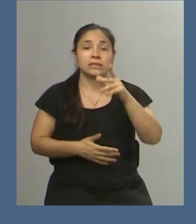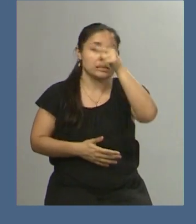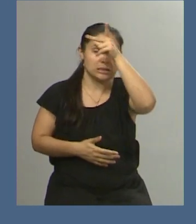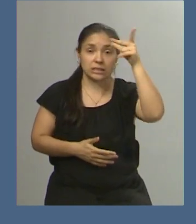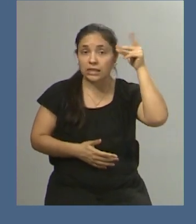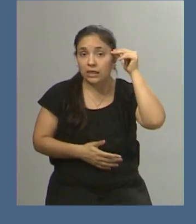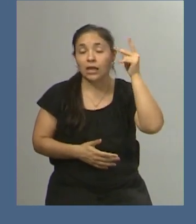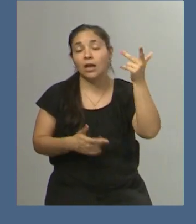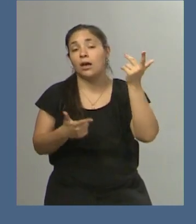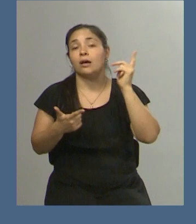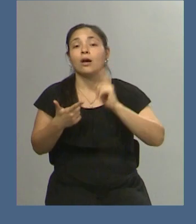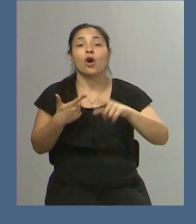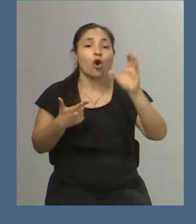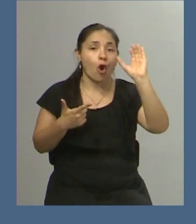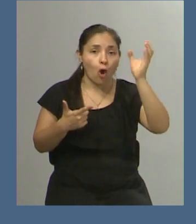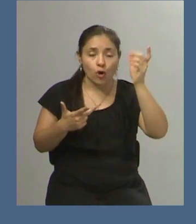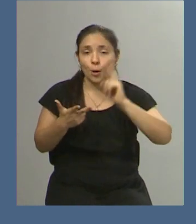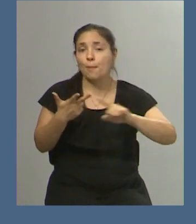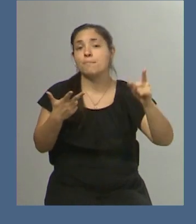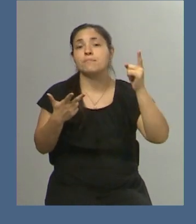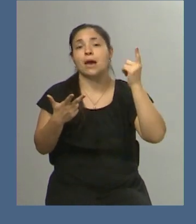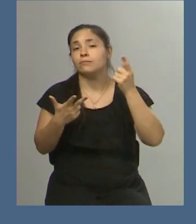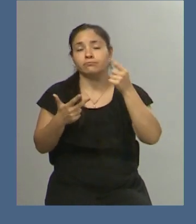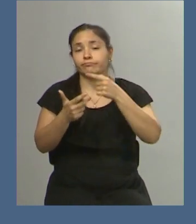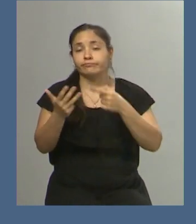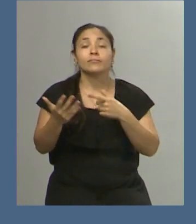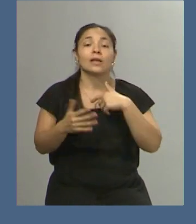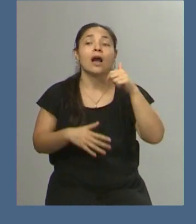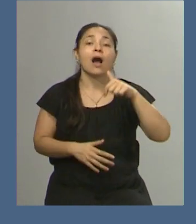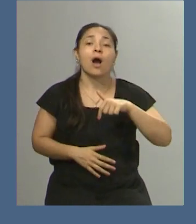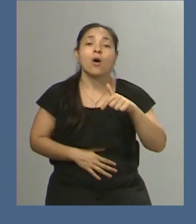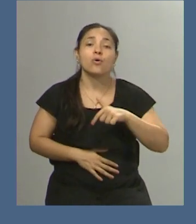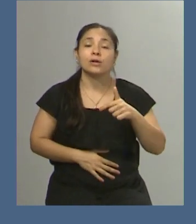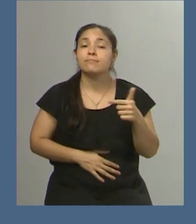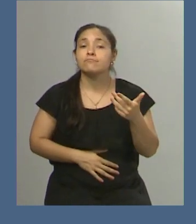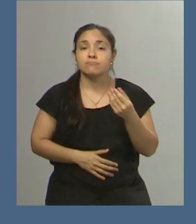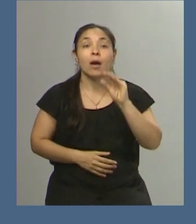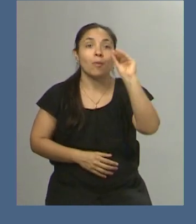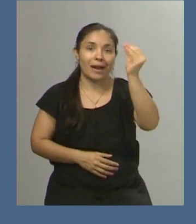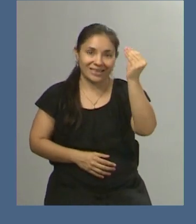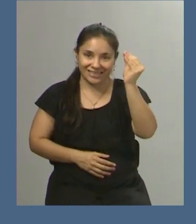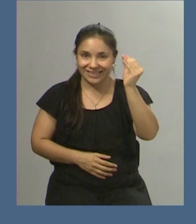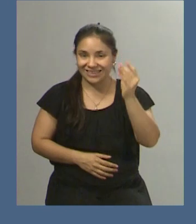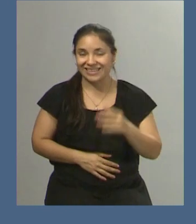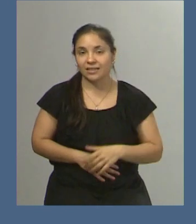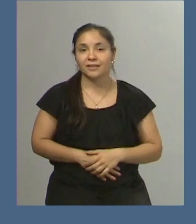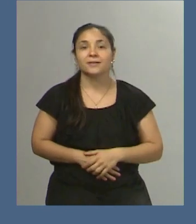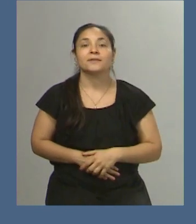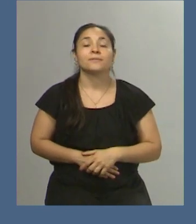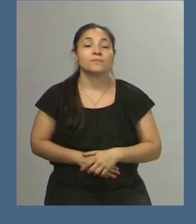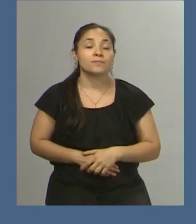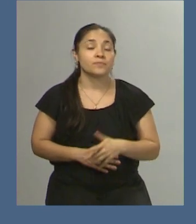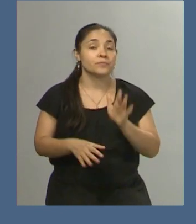Chile, en Colombia, y bueno, y ahora en Brasil, que por un lado abre